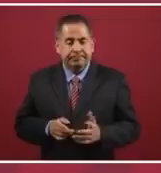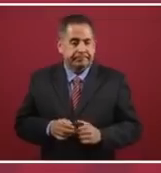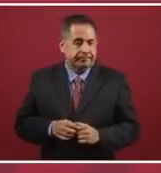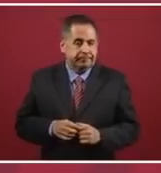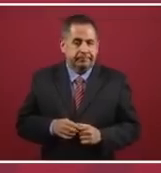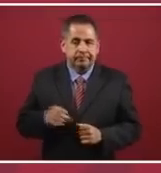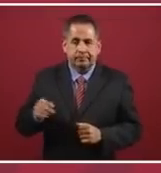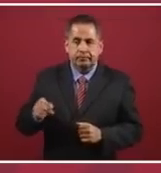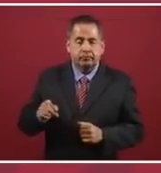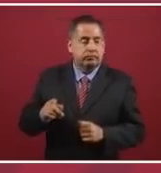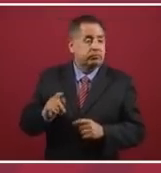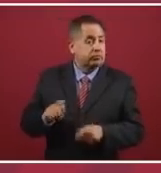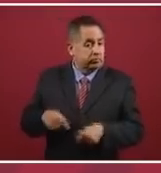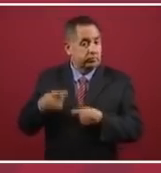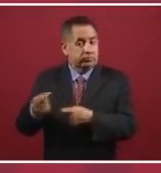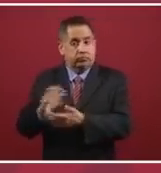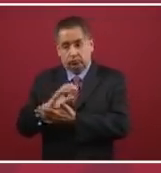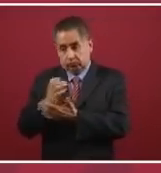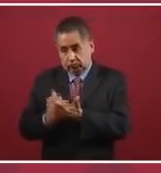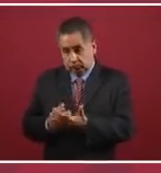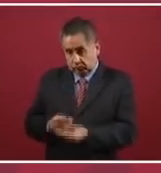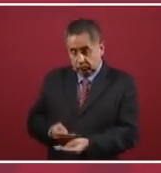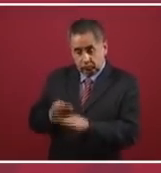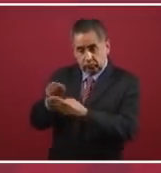que obtenían un contrato